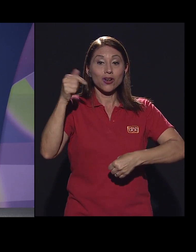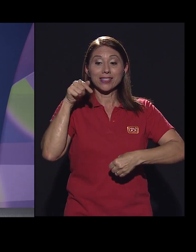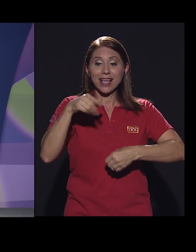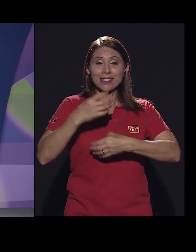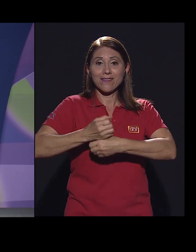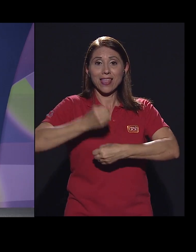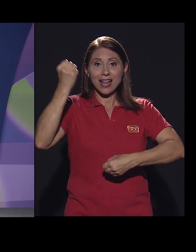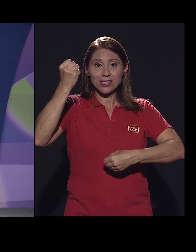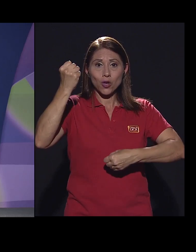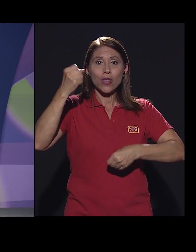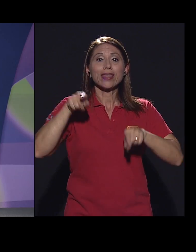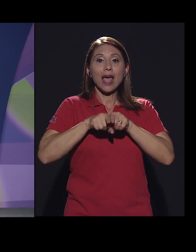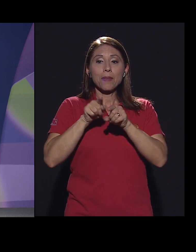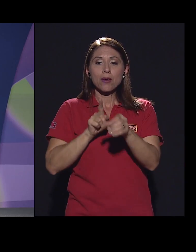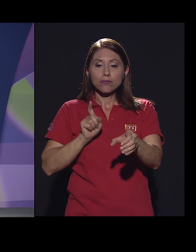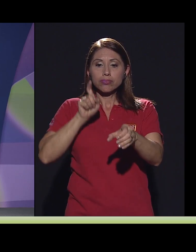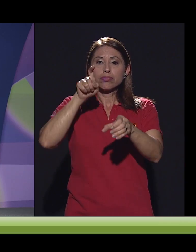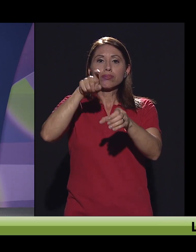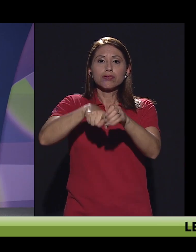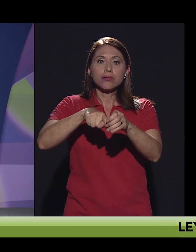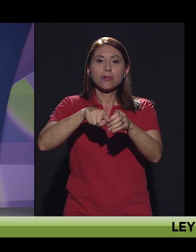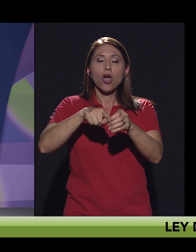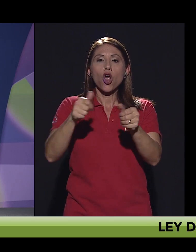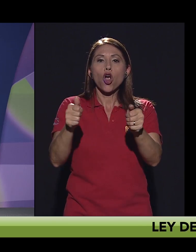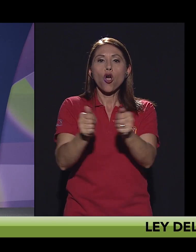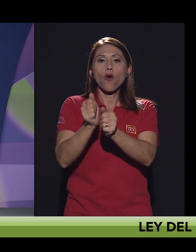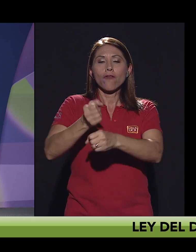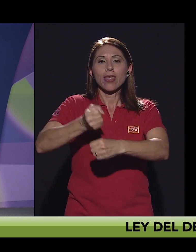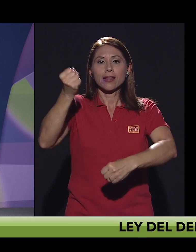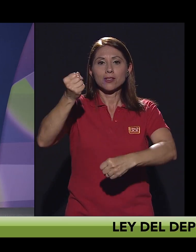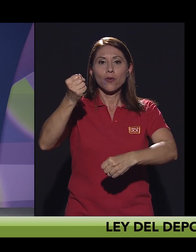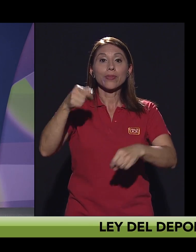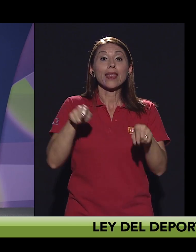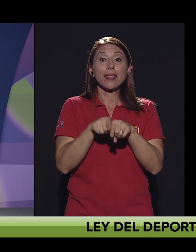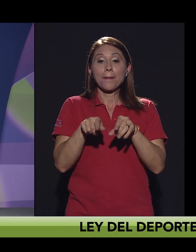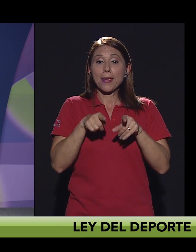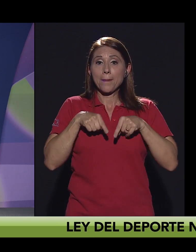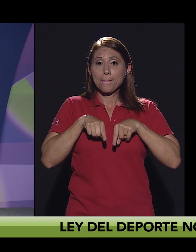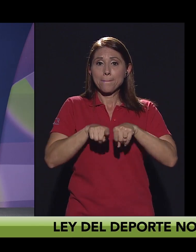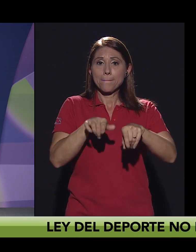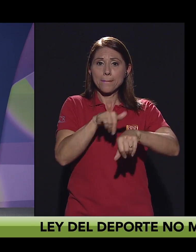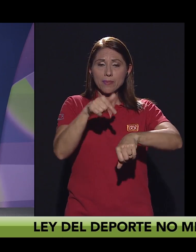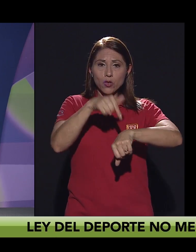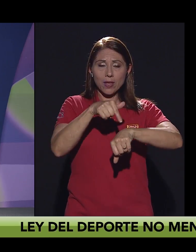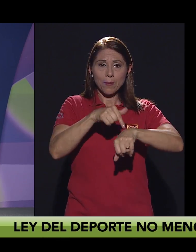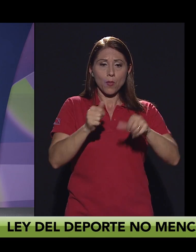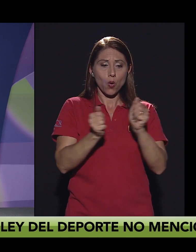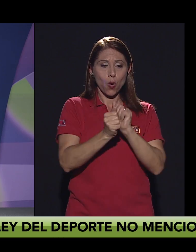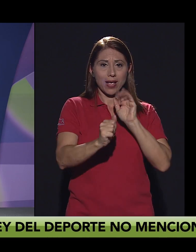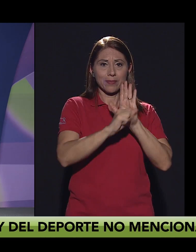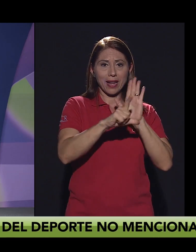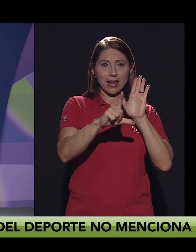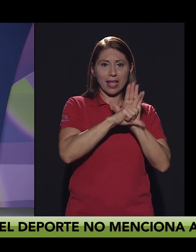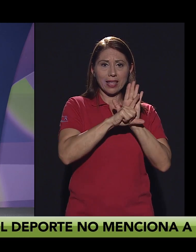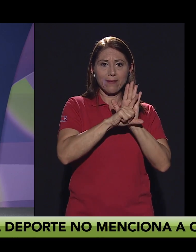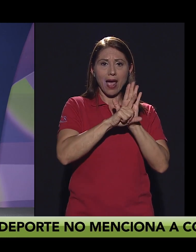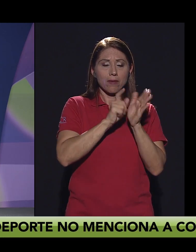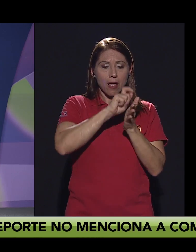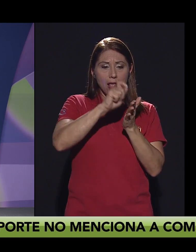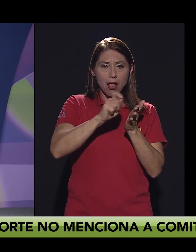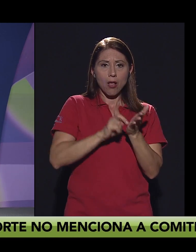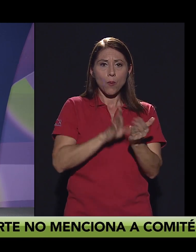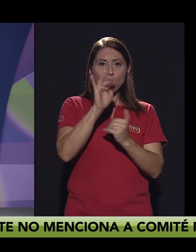federaciones se constituirán también en una confederación. Paralelamente, trabajaremos en la Asamblea Legislativa un proyecto de ley